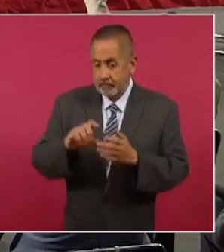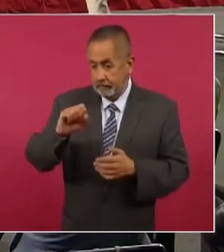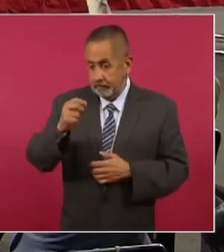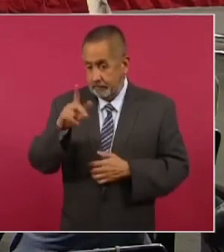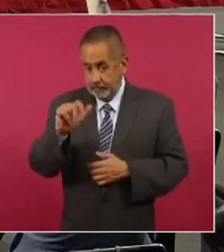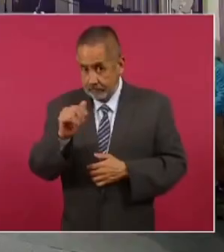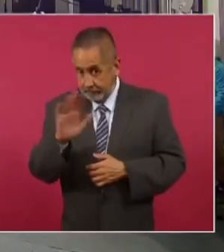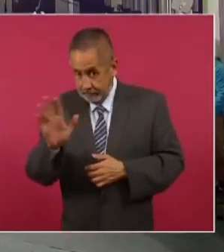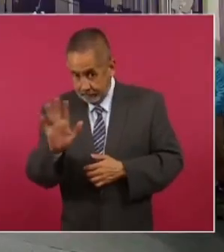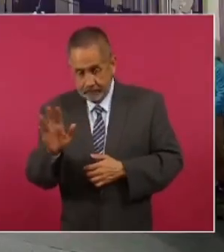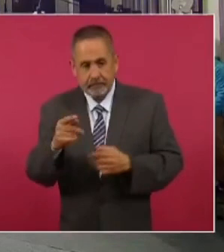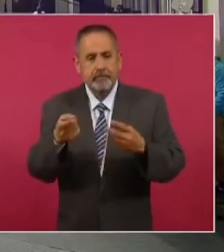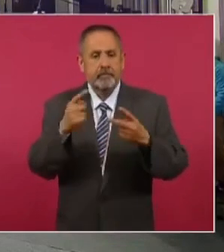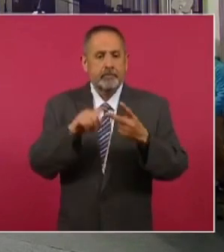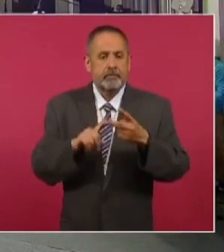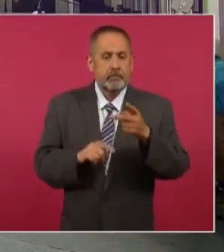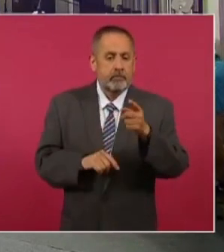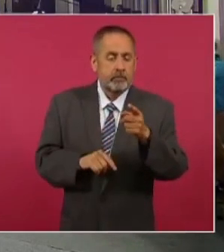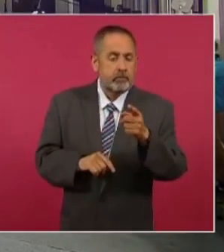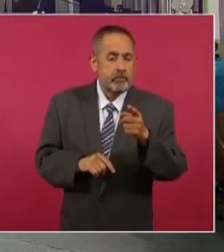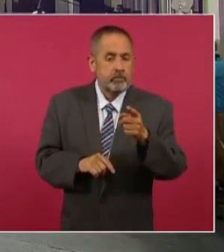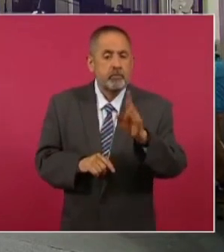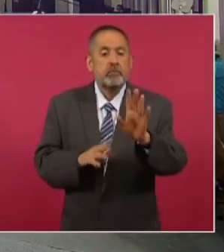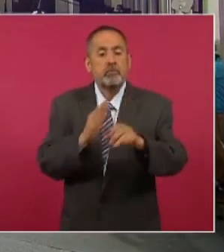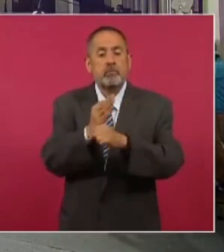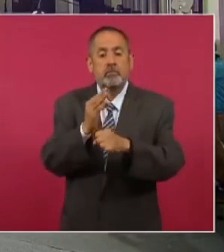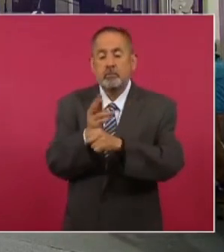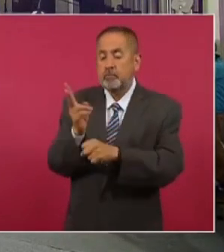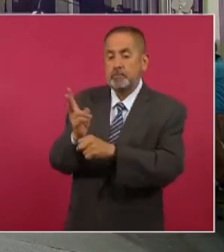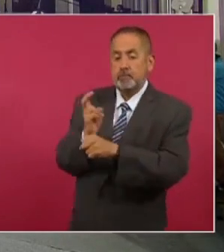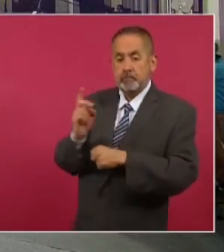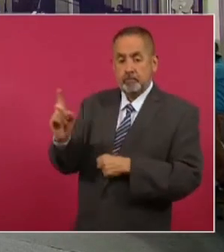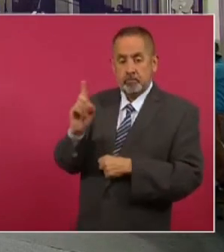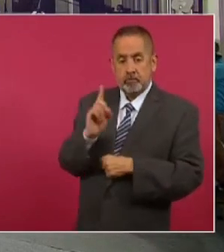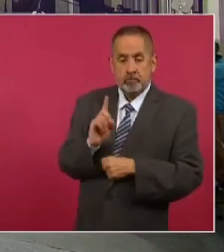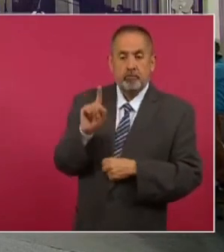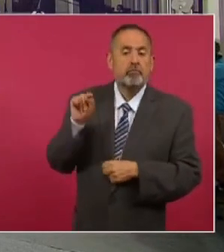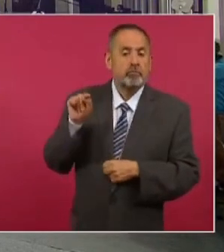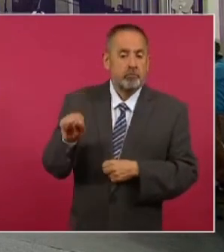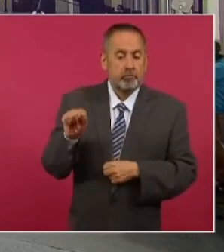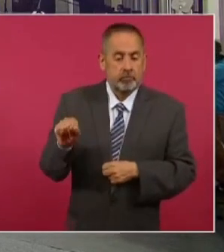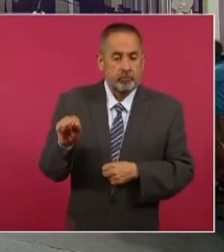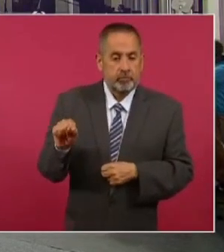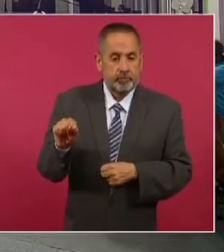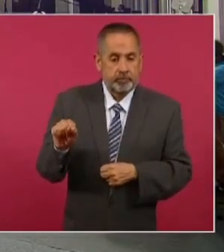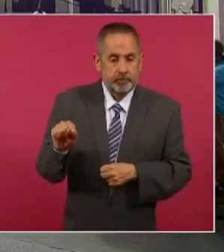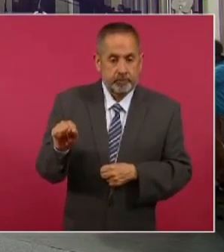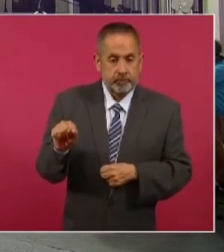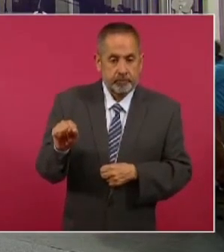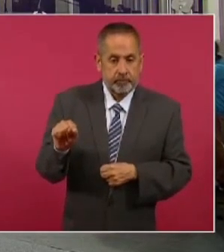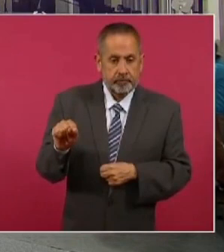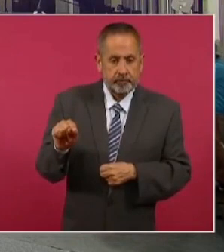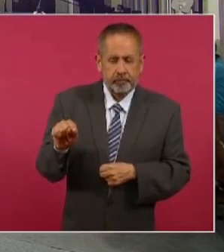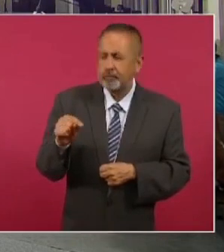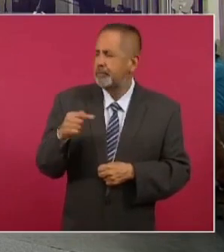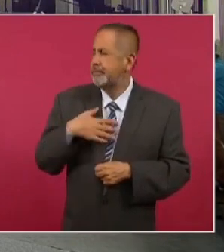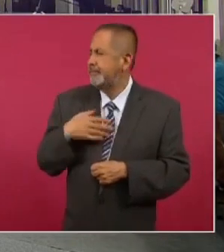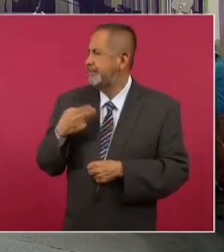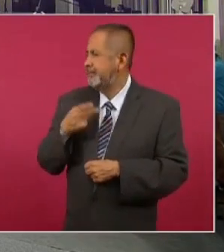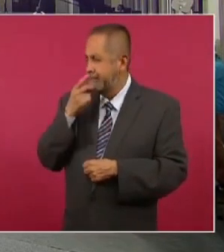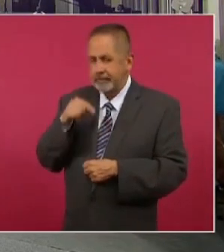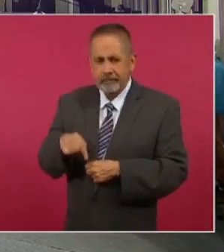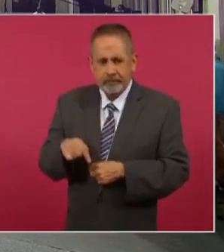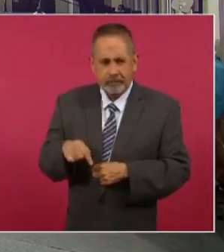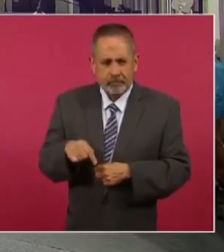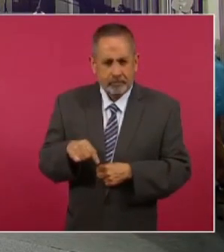tenemos tenemos un invitado este como es que decimos nosotros aquí